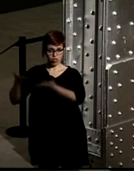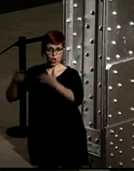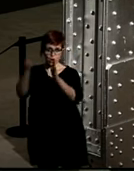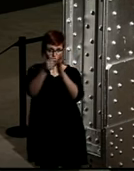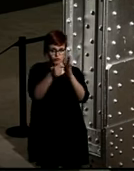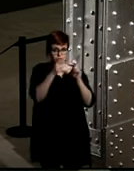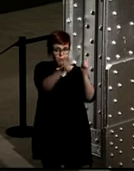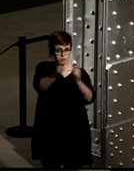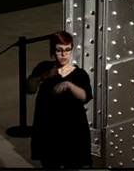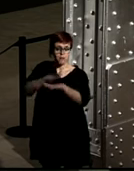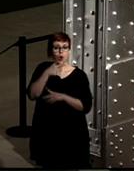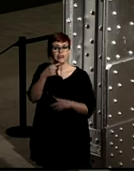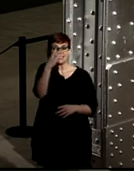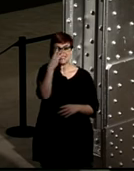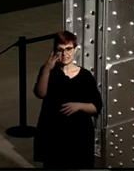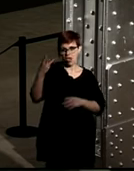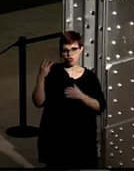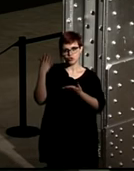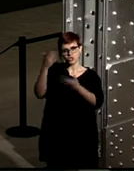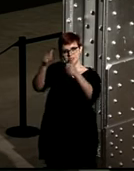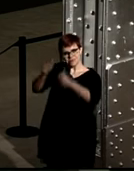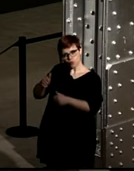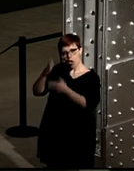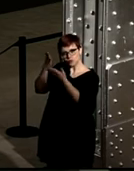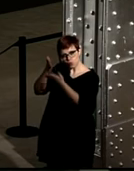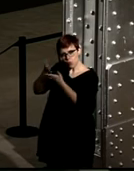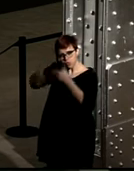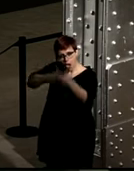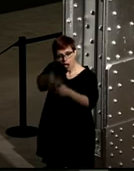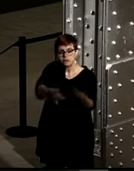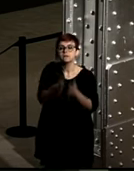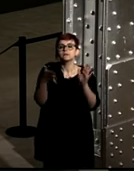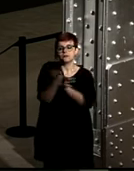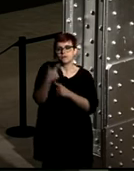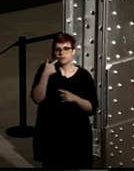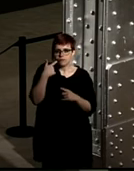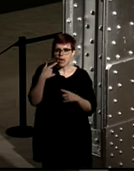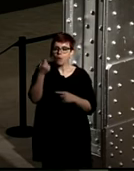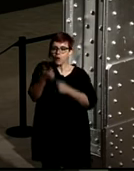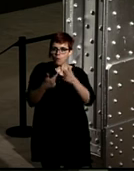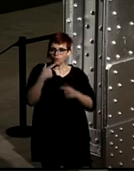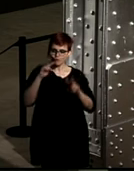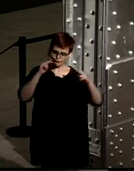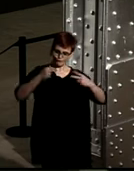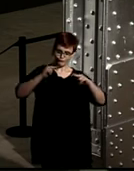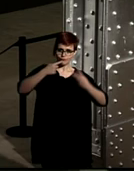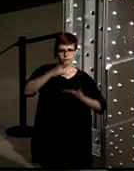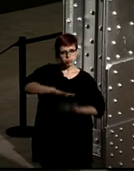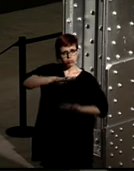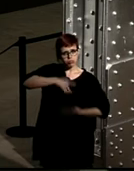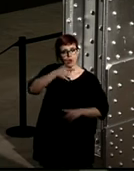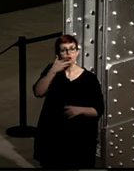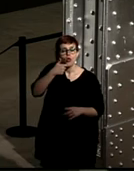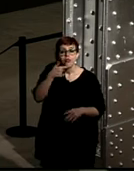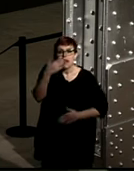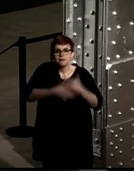de estudios con muchas asignaturas y demás. Es decir, es el proceso y el conocerte a ti mismo y tus limitaciones lo